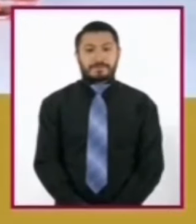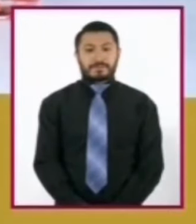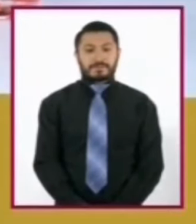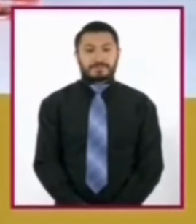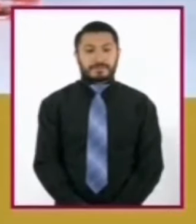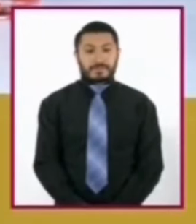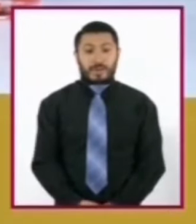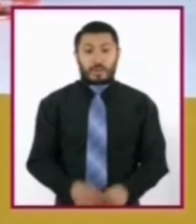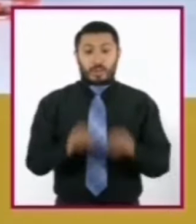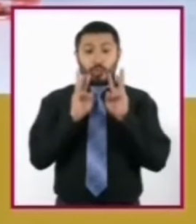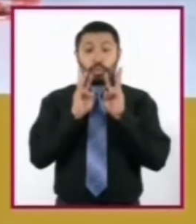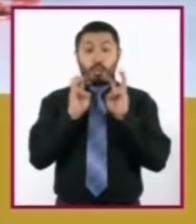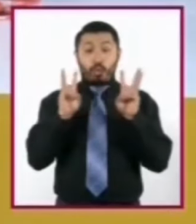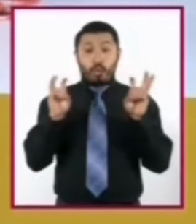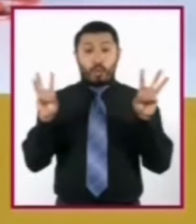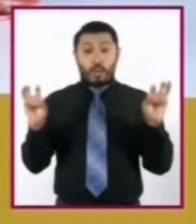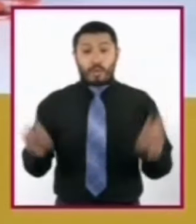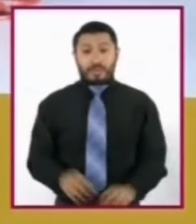Órale.